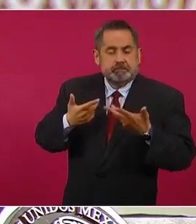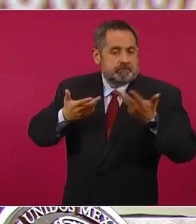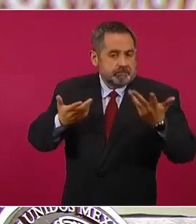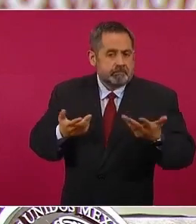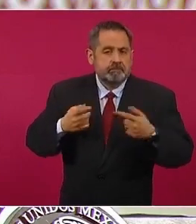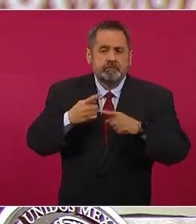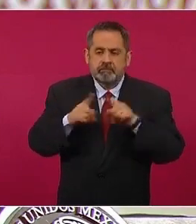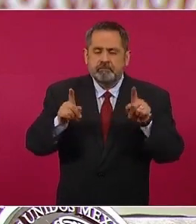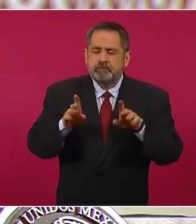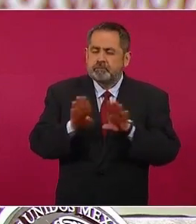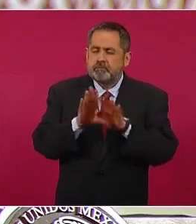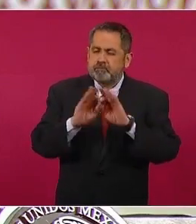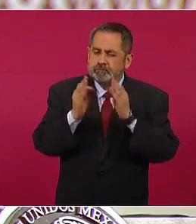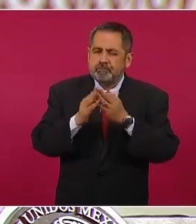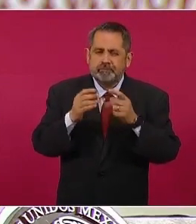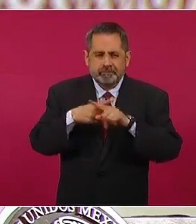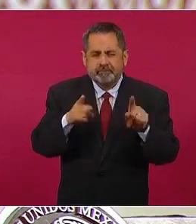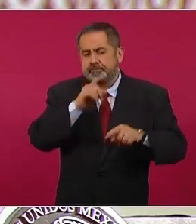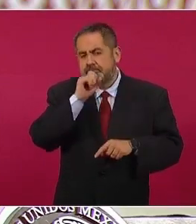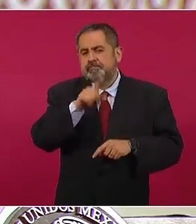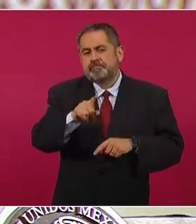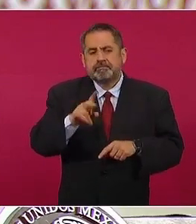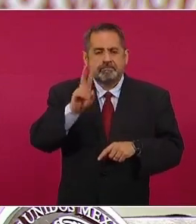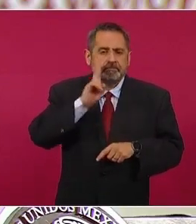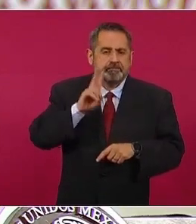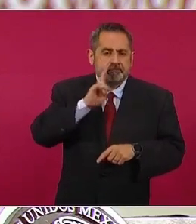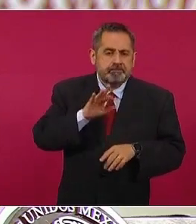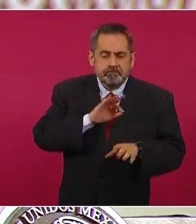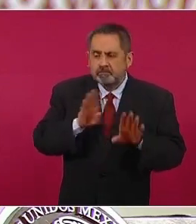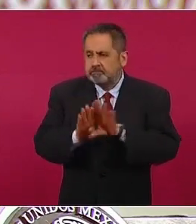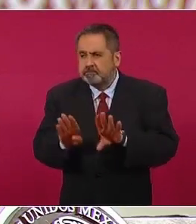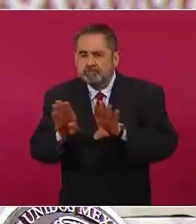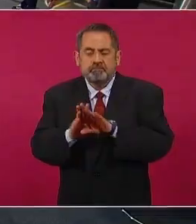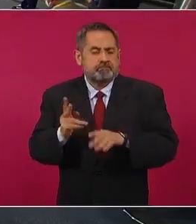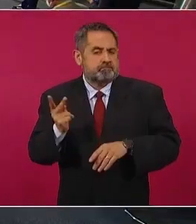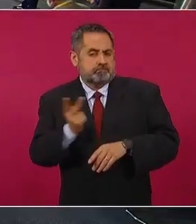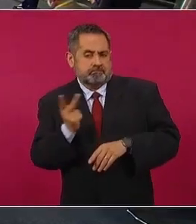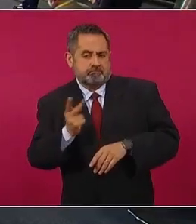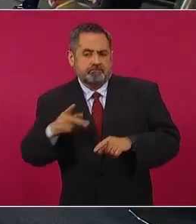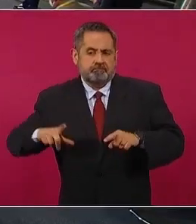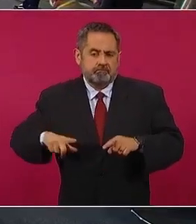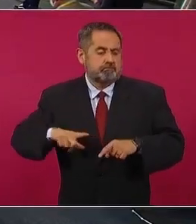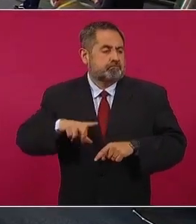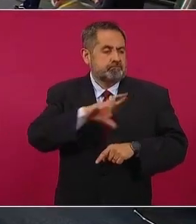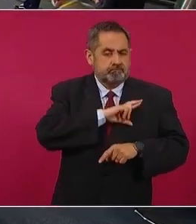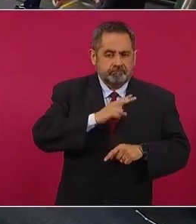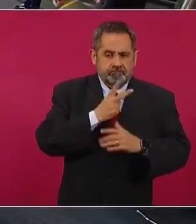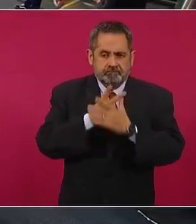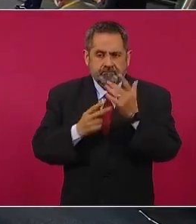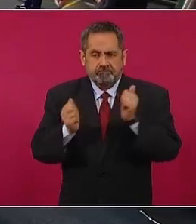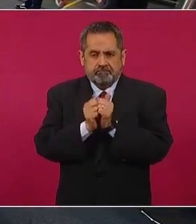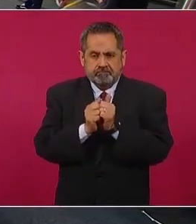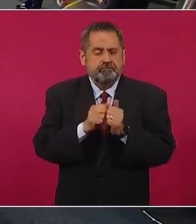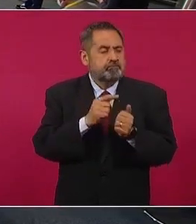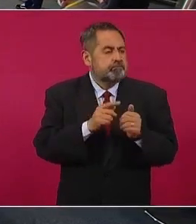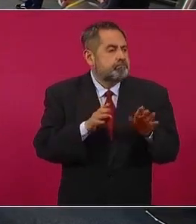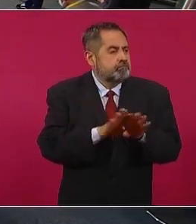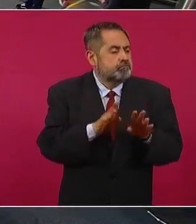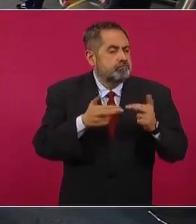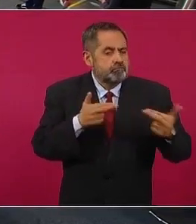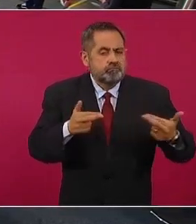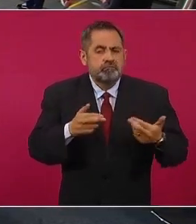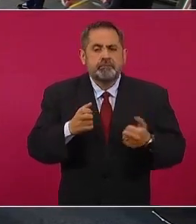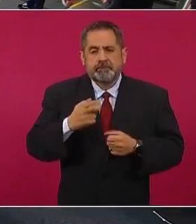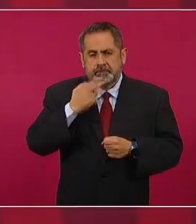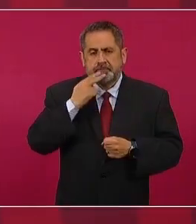un poco diferente, pero también estamos buscando un mecanismo en donde el sector privado tenga una salida a través del